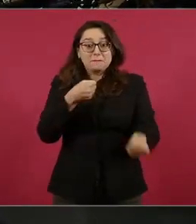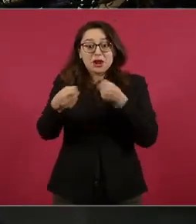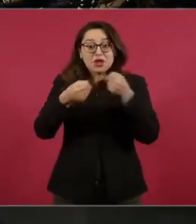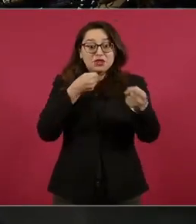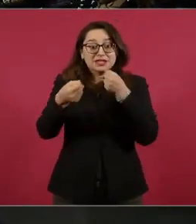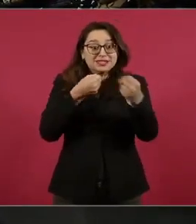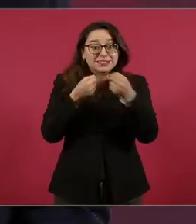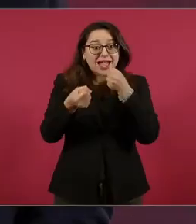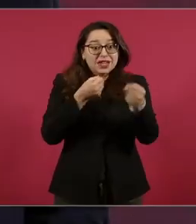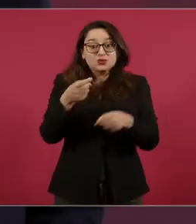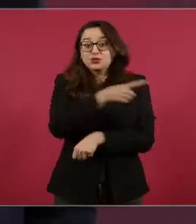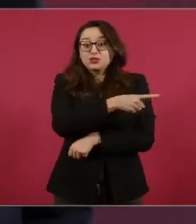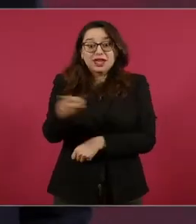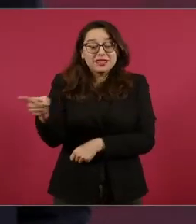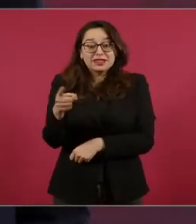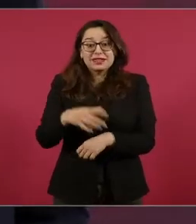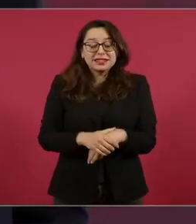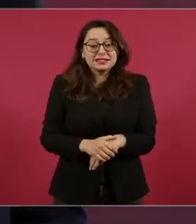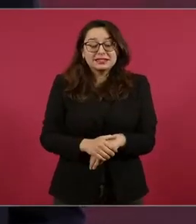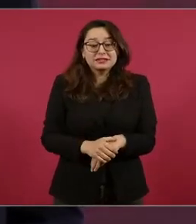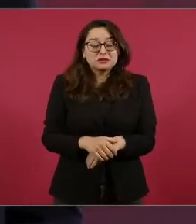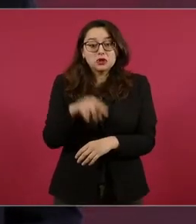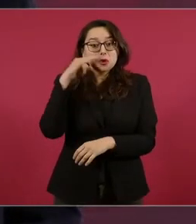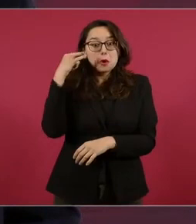aquí pero si